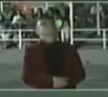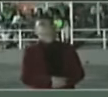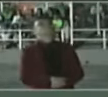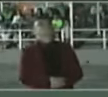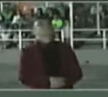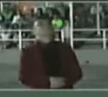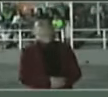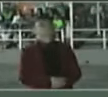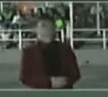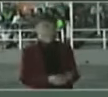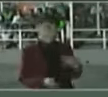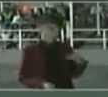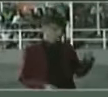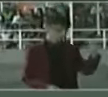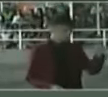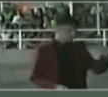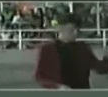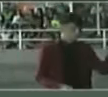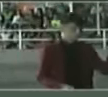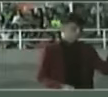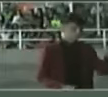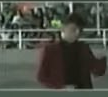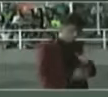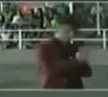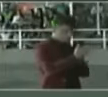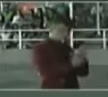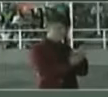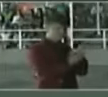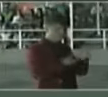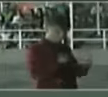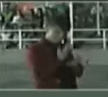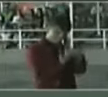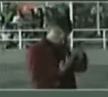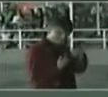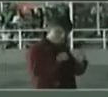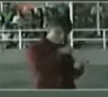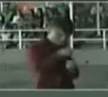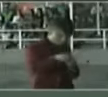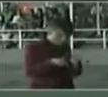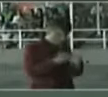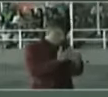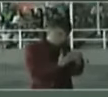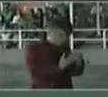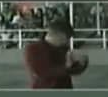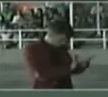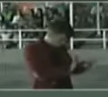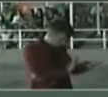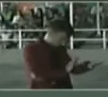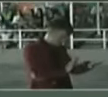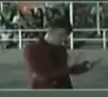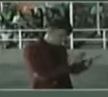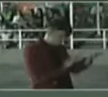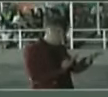mi esposa le detectaron leucemia de las más agudas.